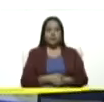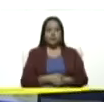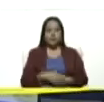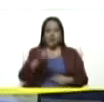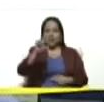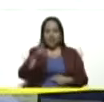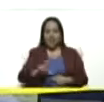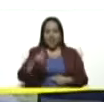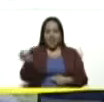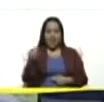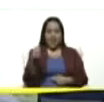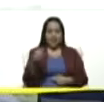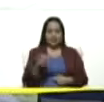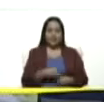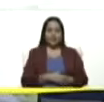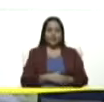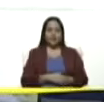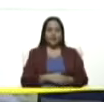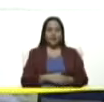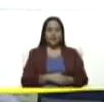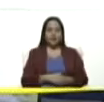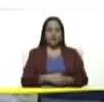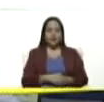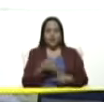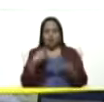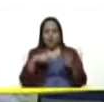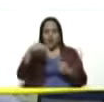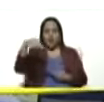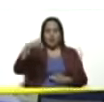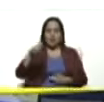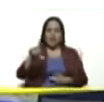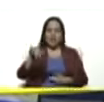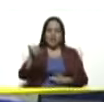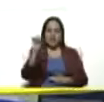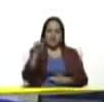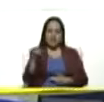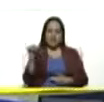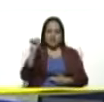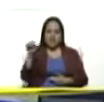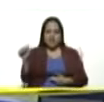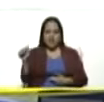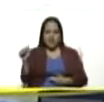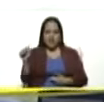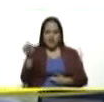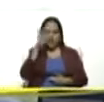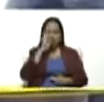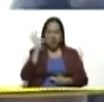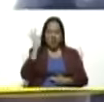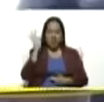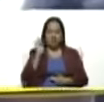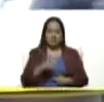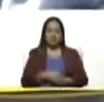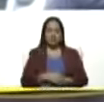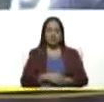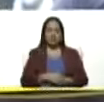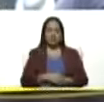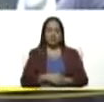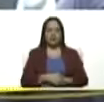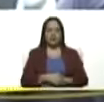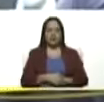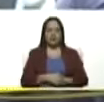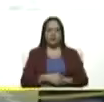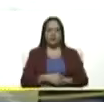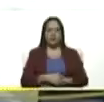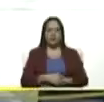Italia. Melissa Pelgrain. Francia. ¿Cómo se va? Trevián.